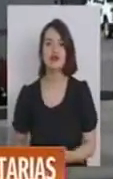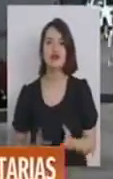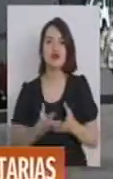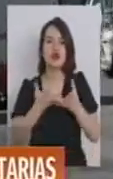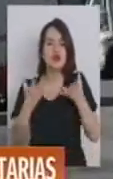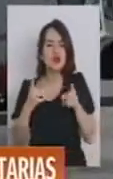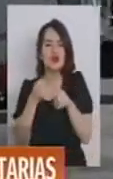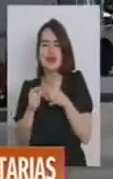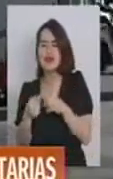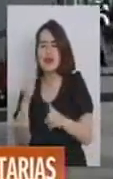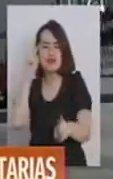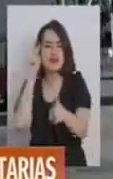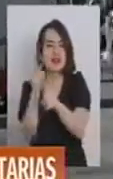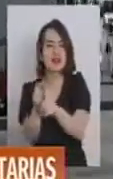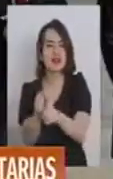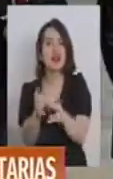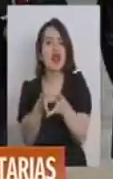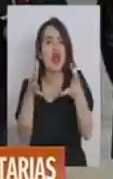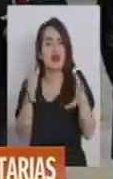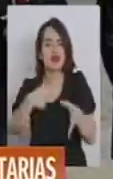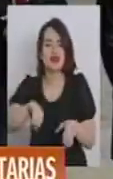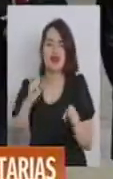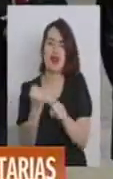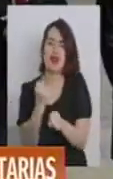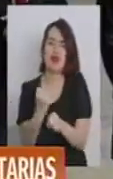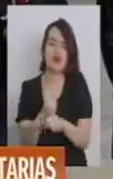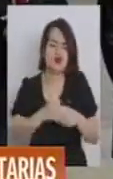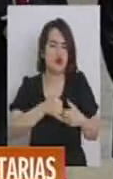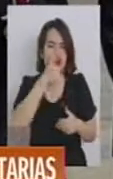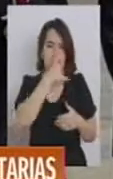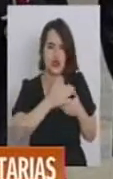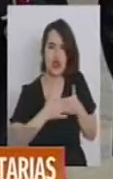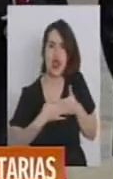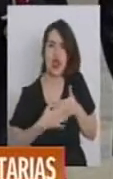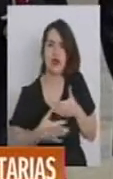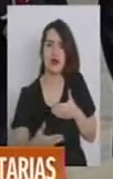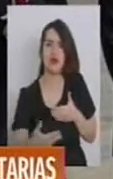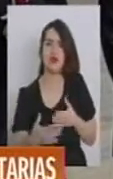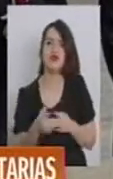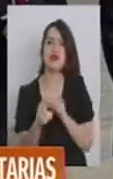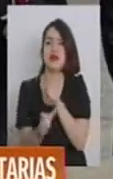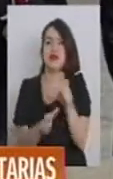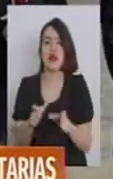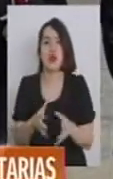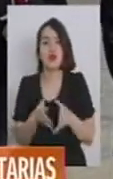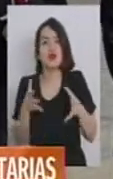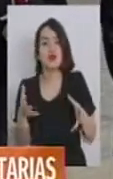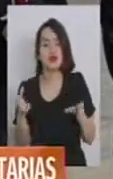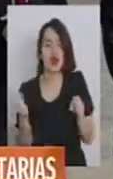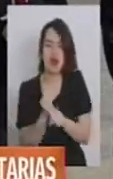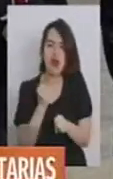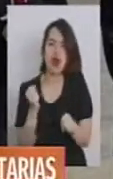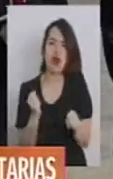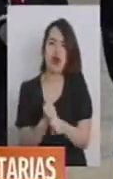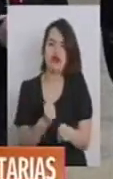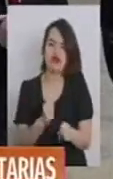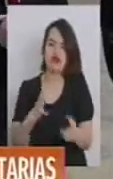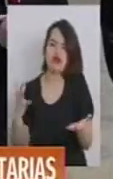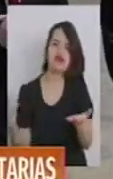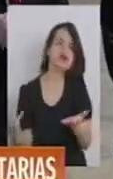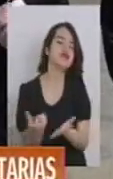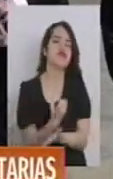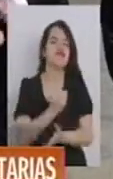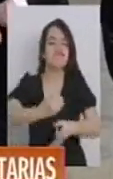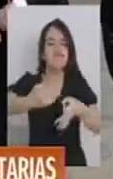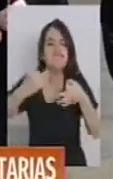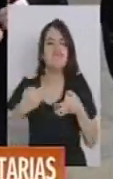verdad. Y hemos trabajado mucho, durante mucho tiempo y mucha gente, para poder llevarlo a cabo en forma